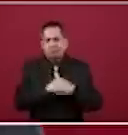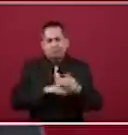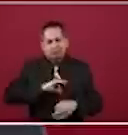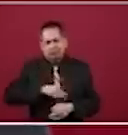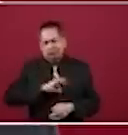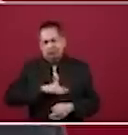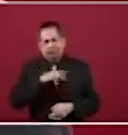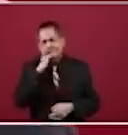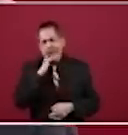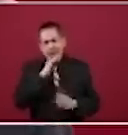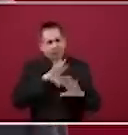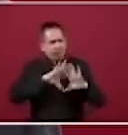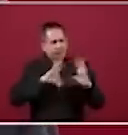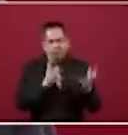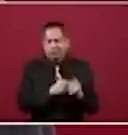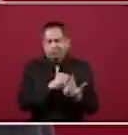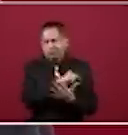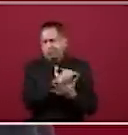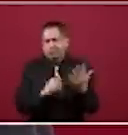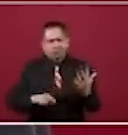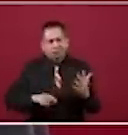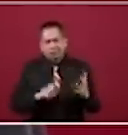se contaminó todo.